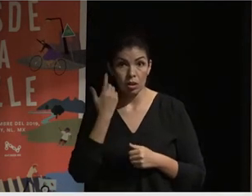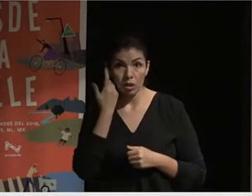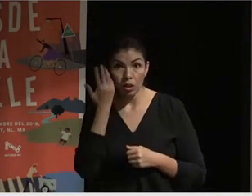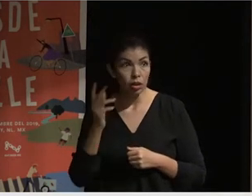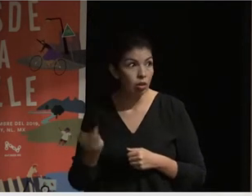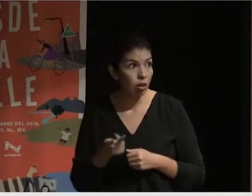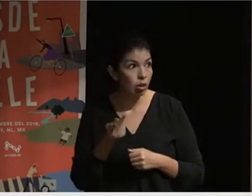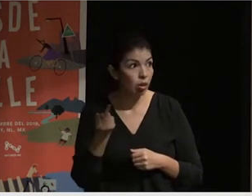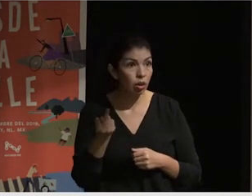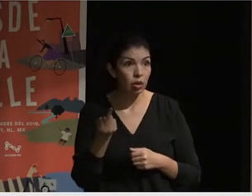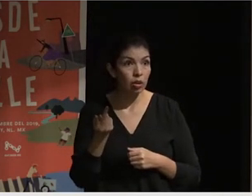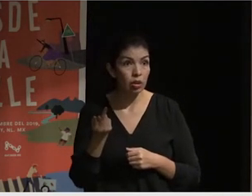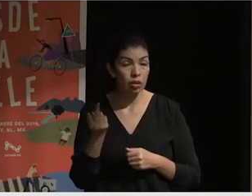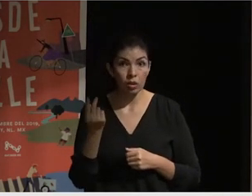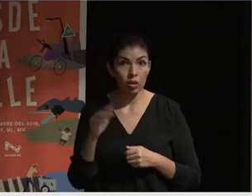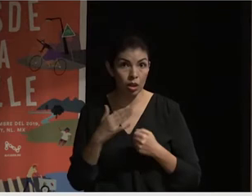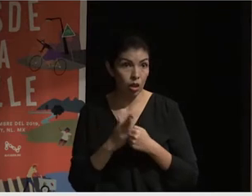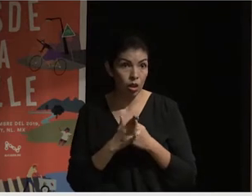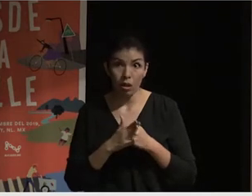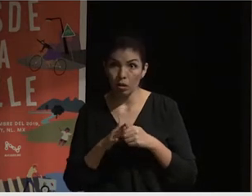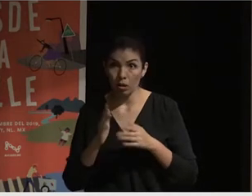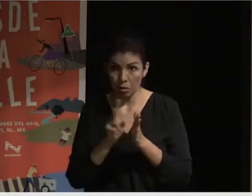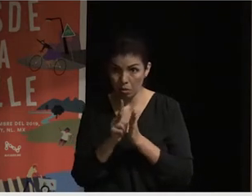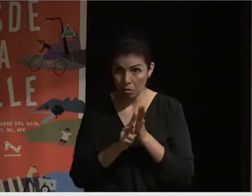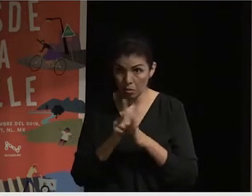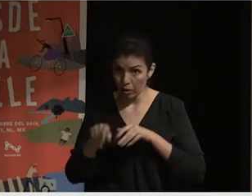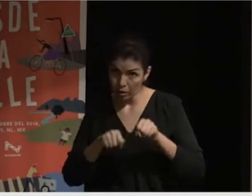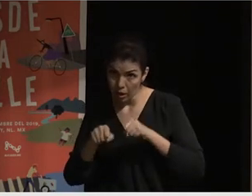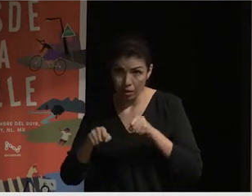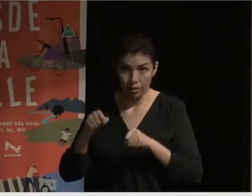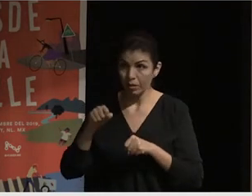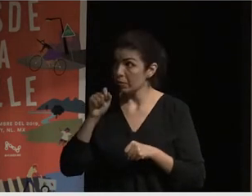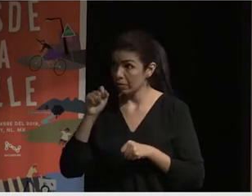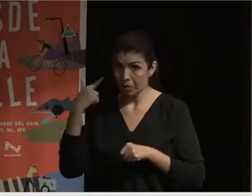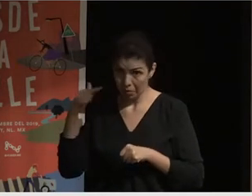bici en Guadalajara? Ah, gracias.